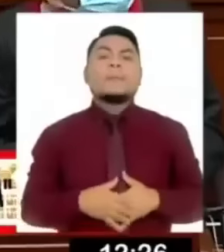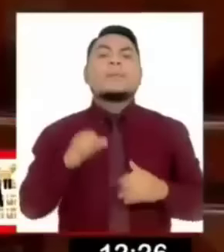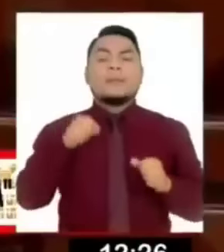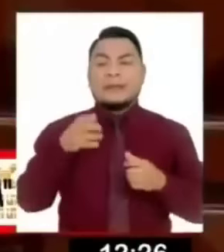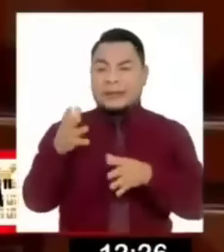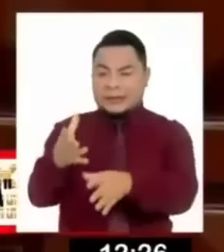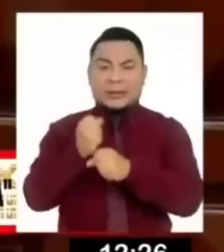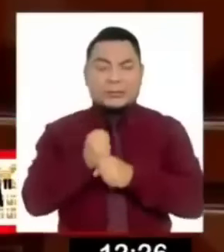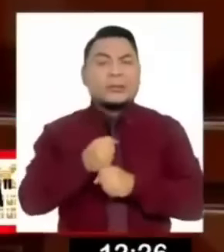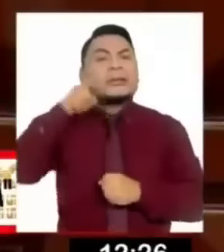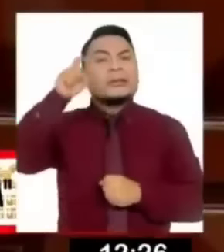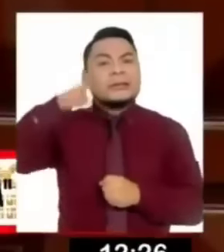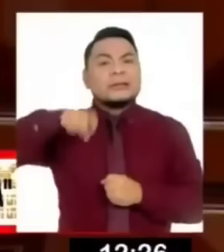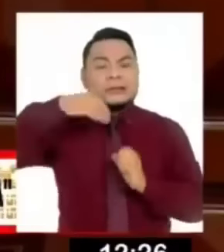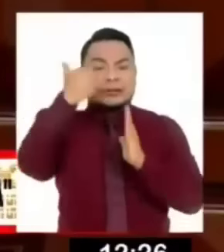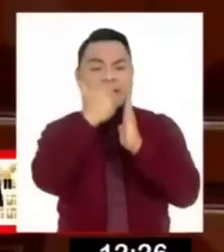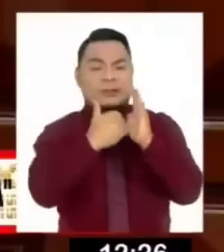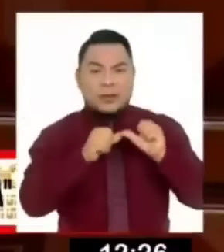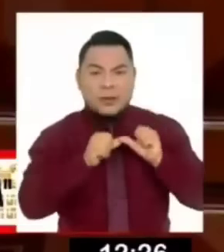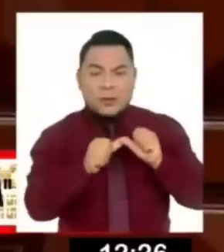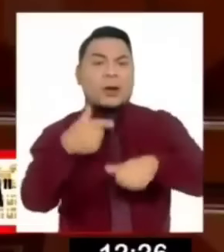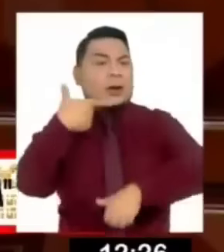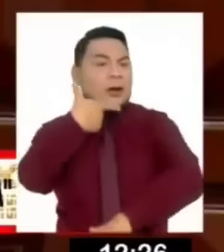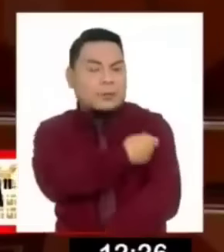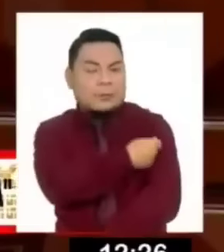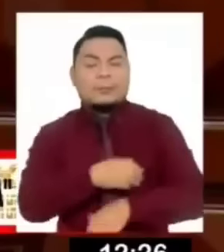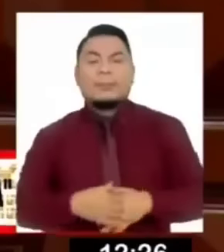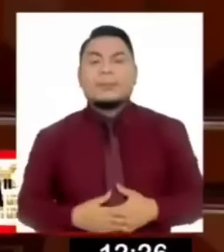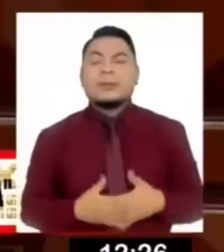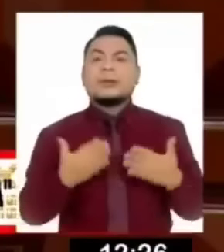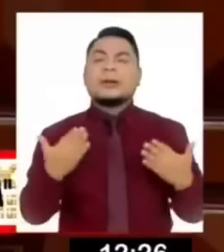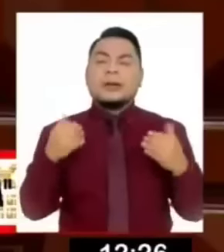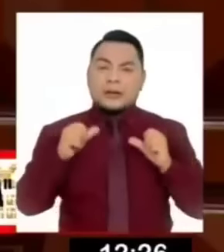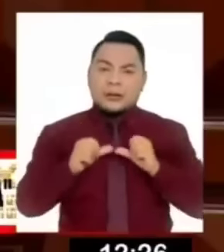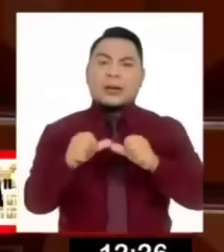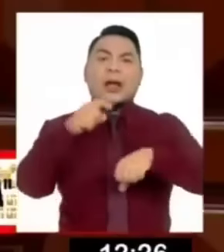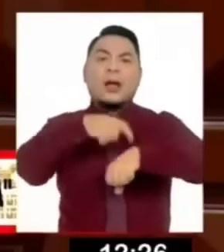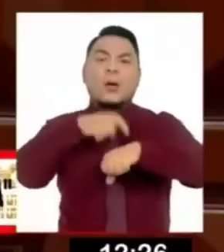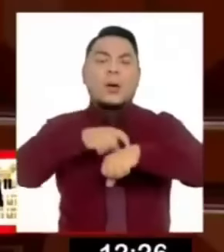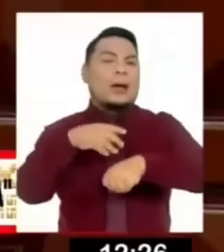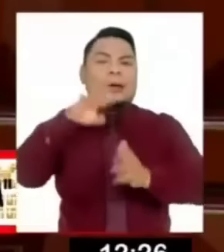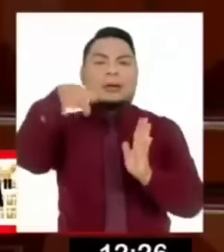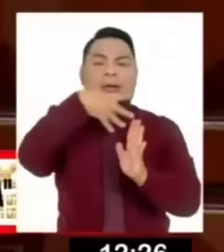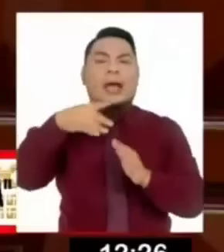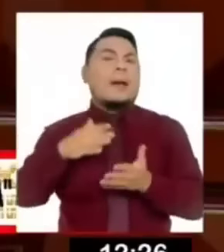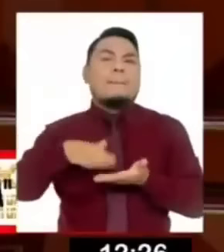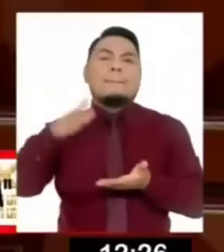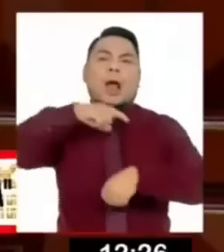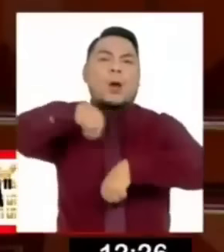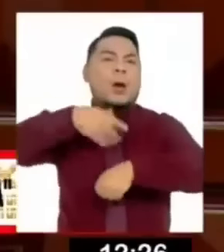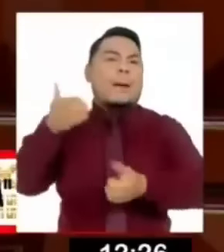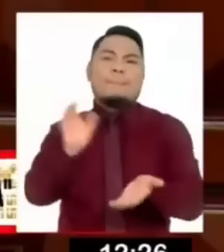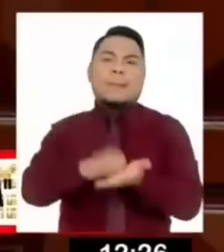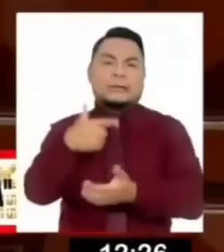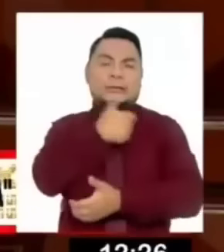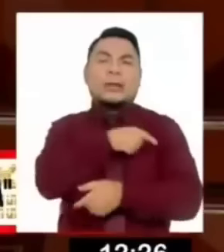tomarán las medidas necesarias para continuar con la vacunación, ampliando horarios y extendiendo su presencia en las